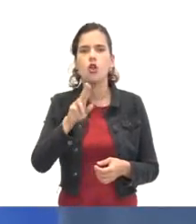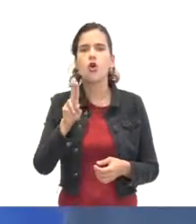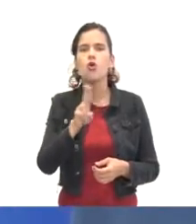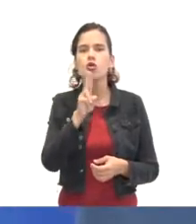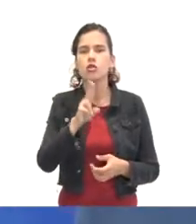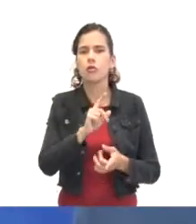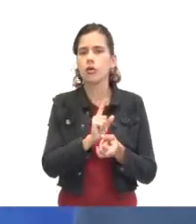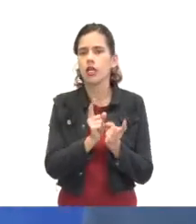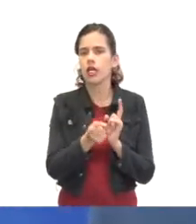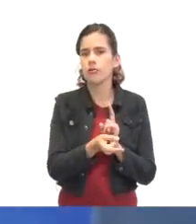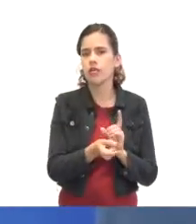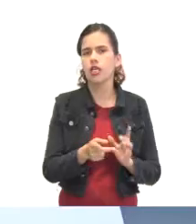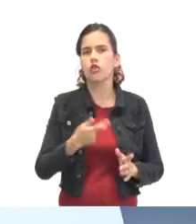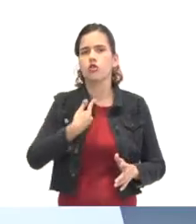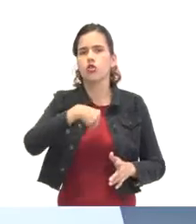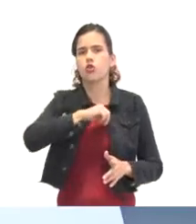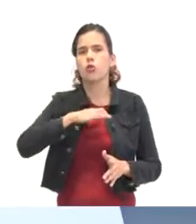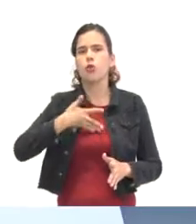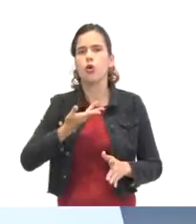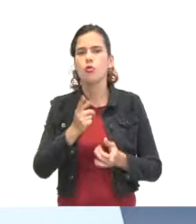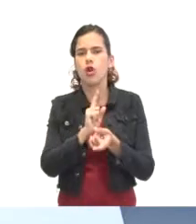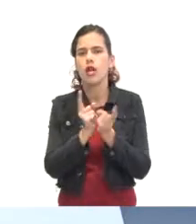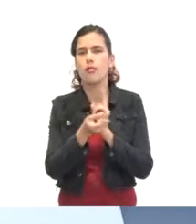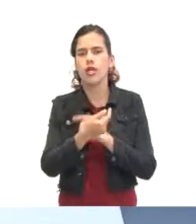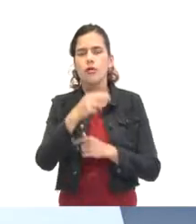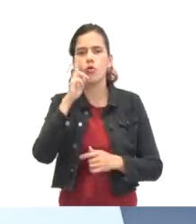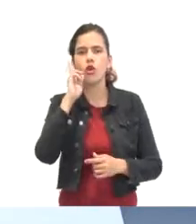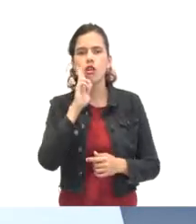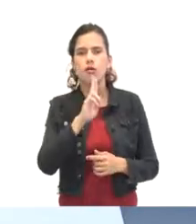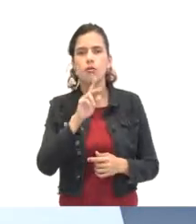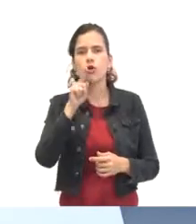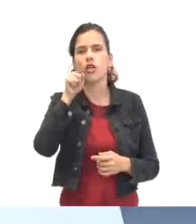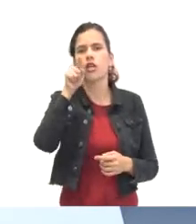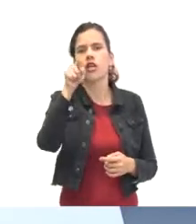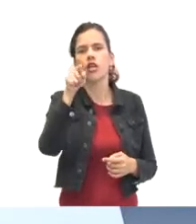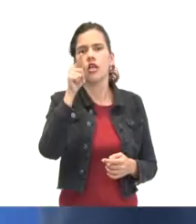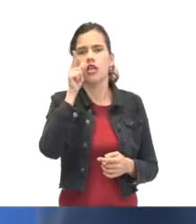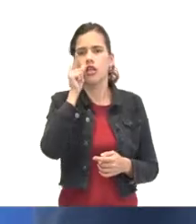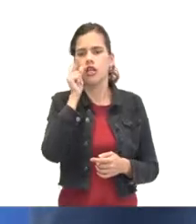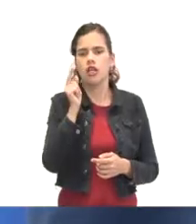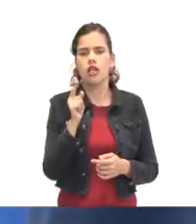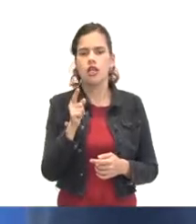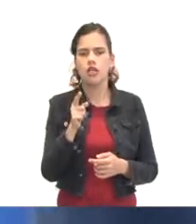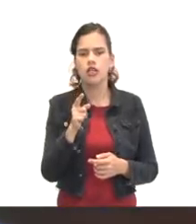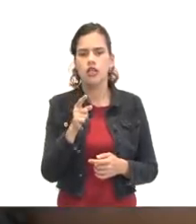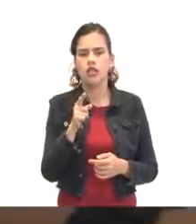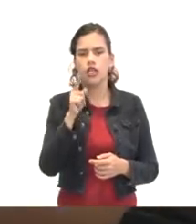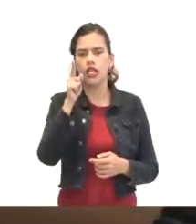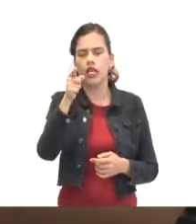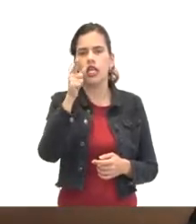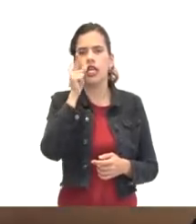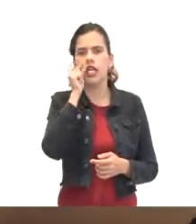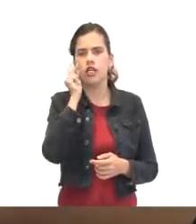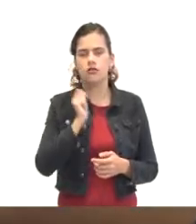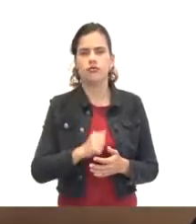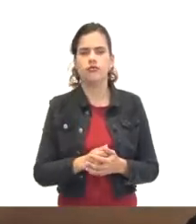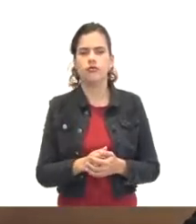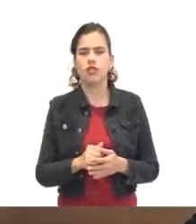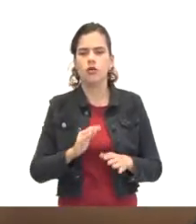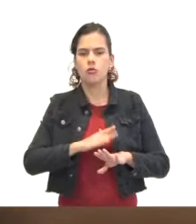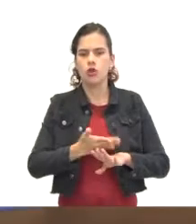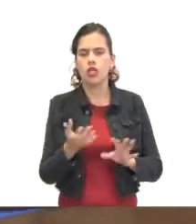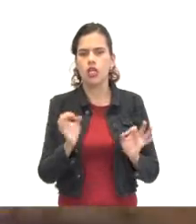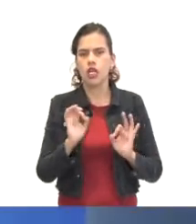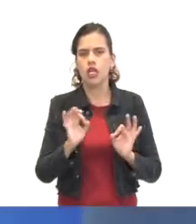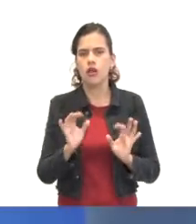nombre Bolívar nosotros podemos sustituirlo por el pronombre él. Porque nada más la